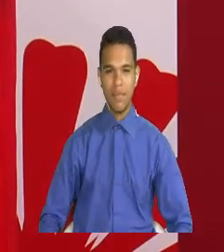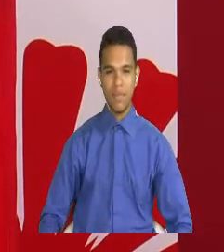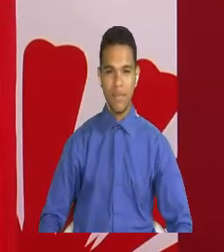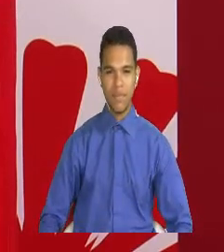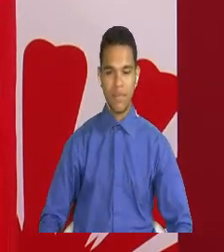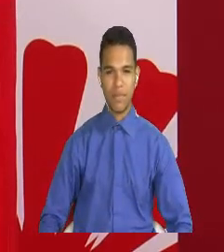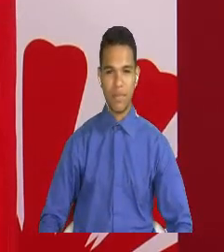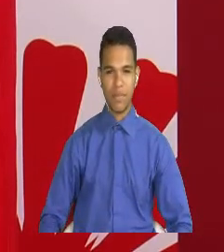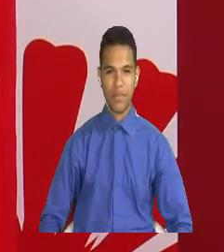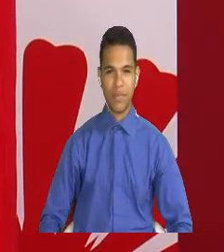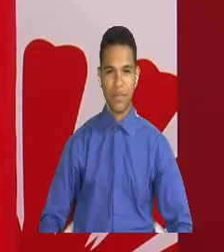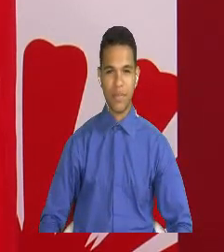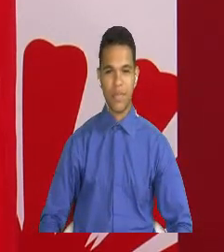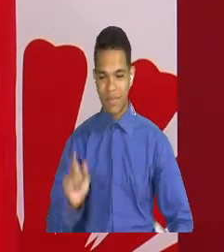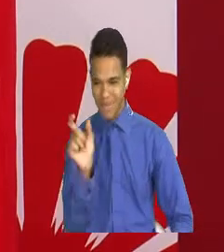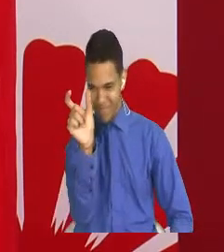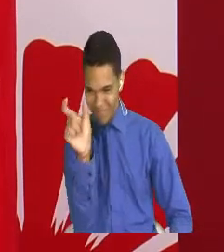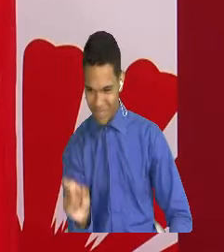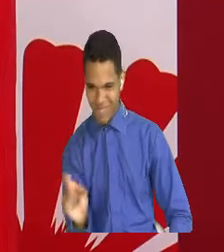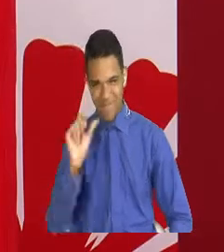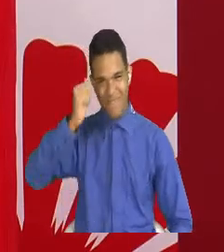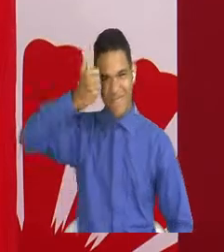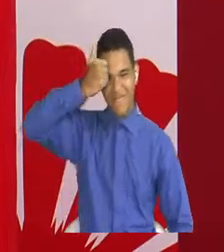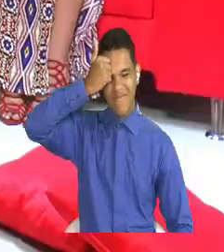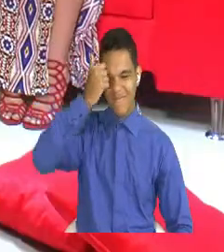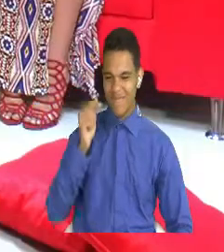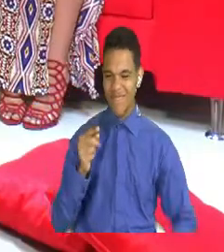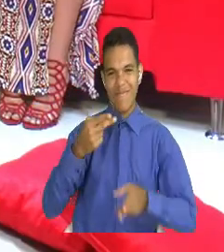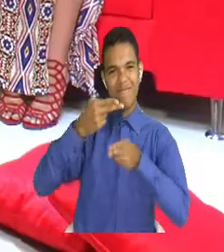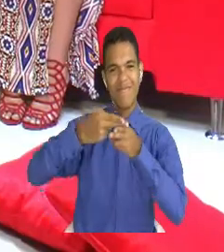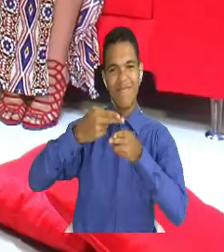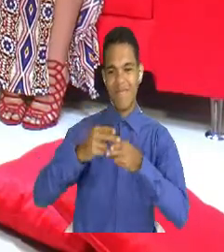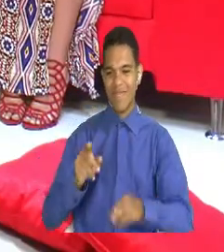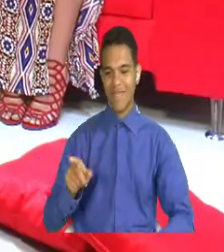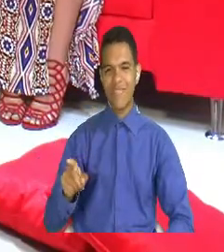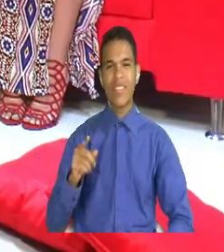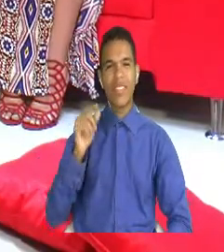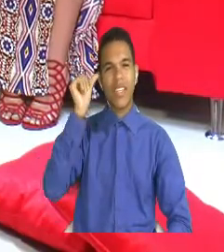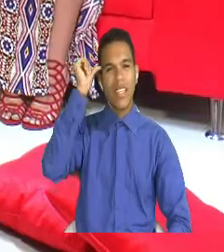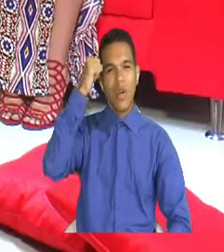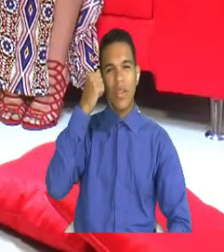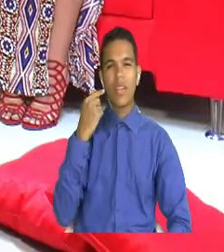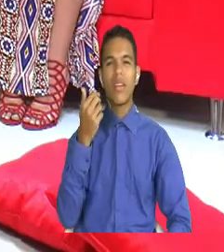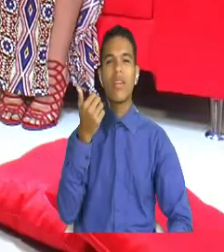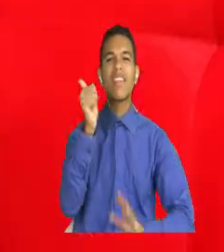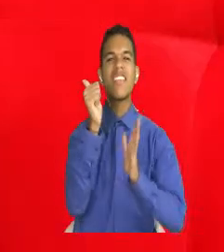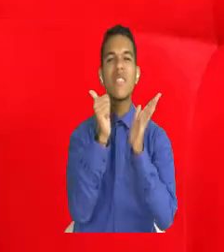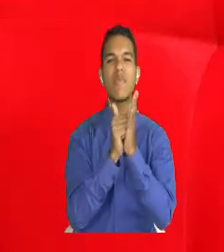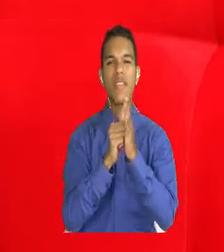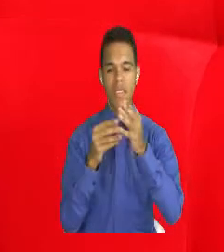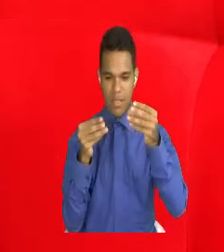quién es el personaje, cómo se llama la persona que aparece en el antiguo billete de 10,000 pesos?